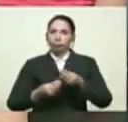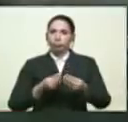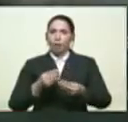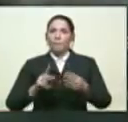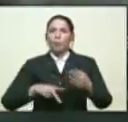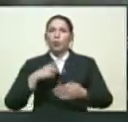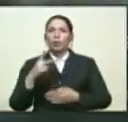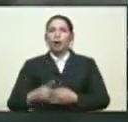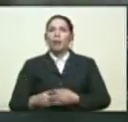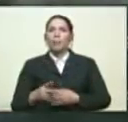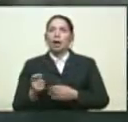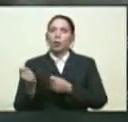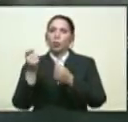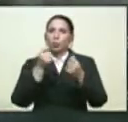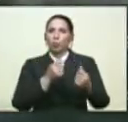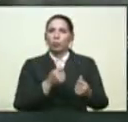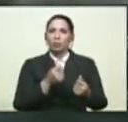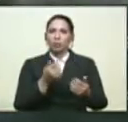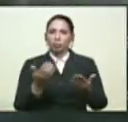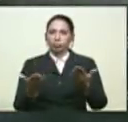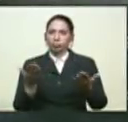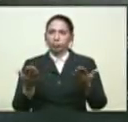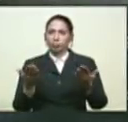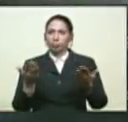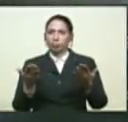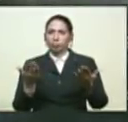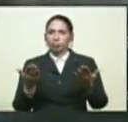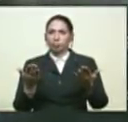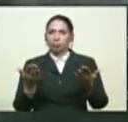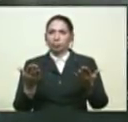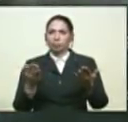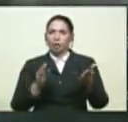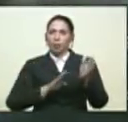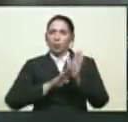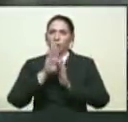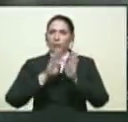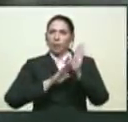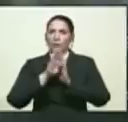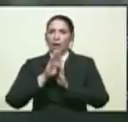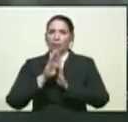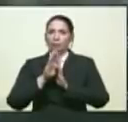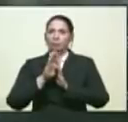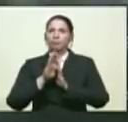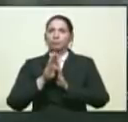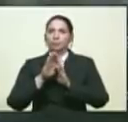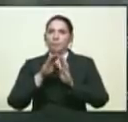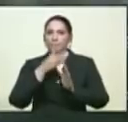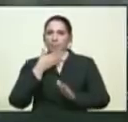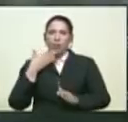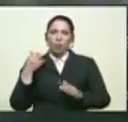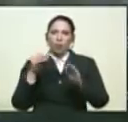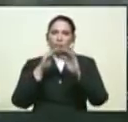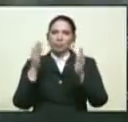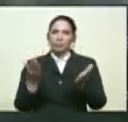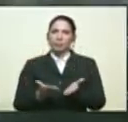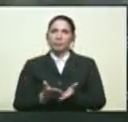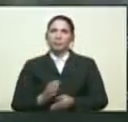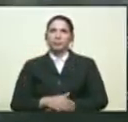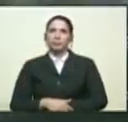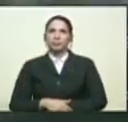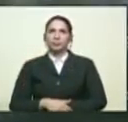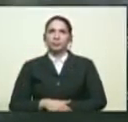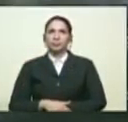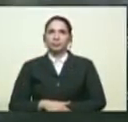económico para la estabilización, el crecimiento y la prosperidad. Y cada día que pase vamos a ir